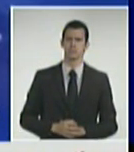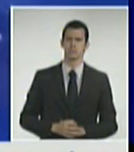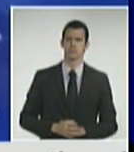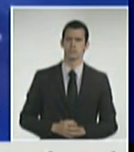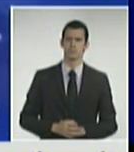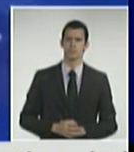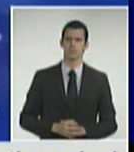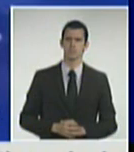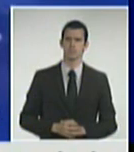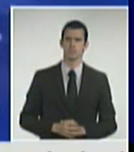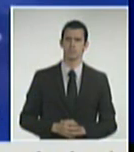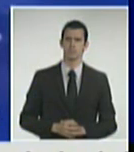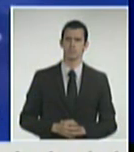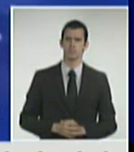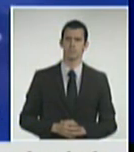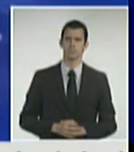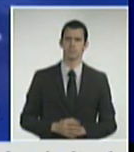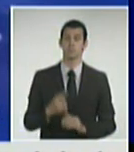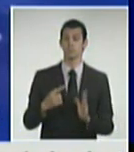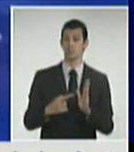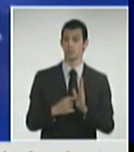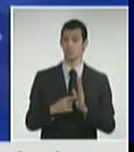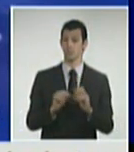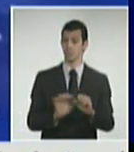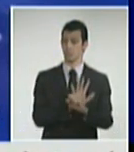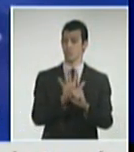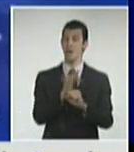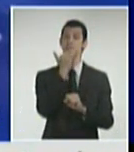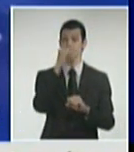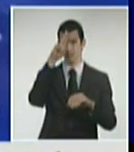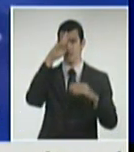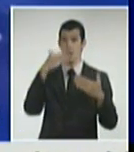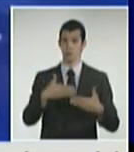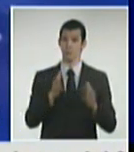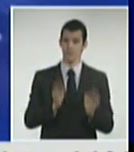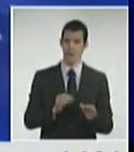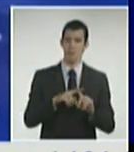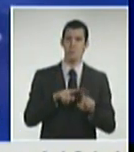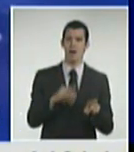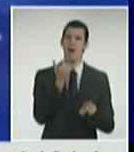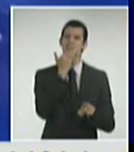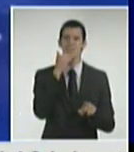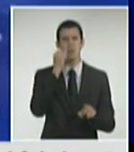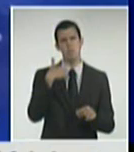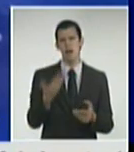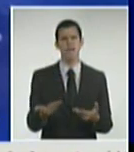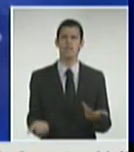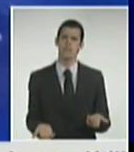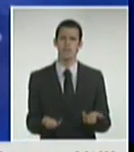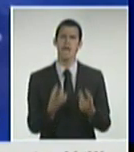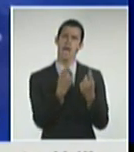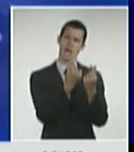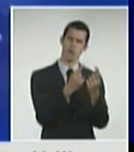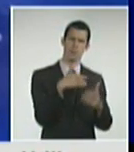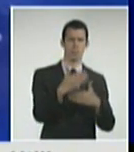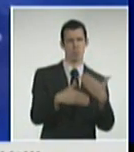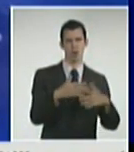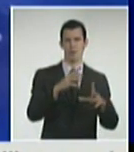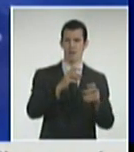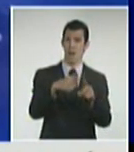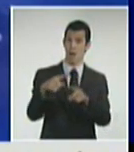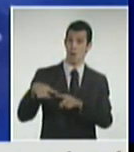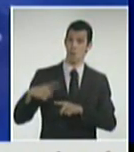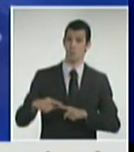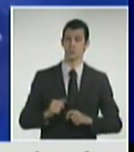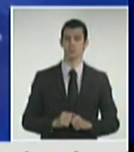en la salud, sino en la economía de muchos países. Pepe, creo que una visión más o menos resumida. Y en la población